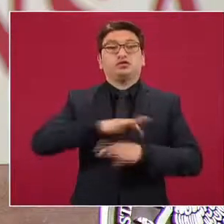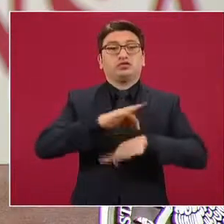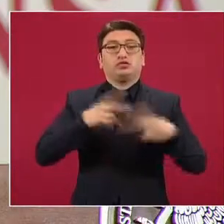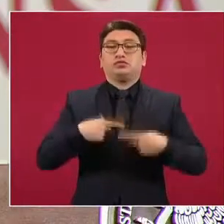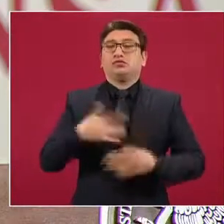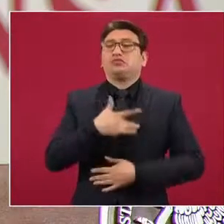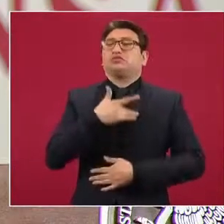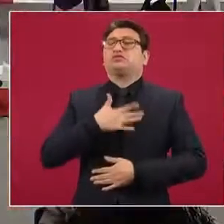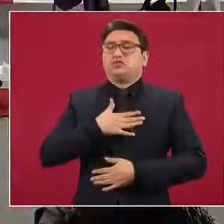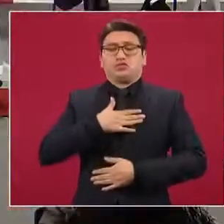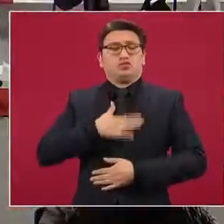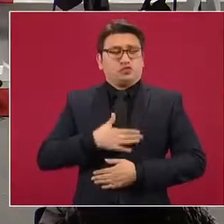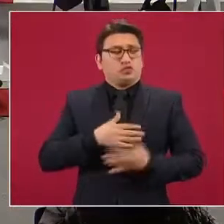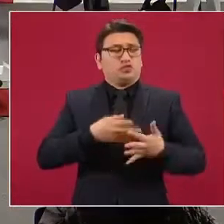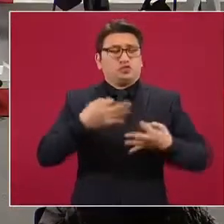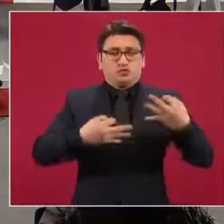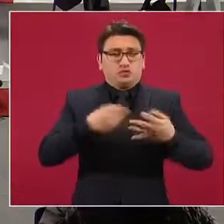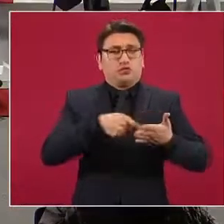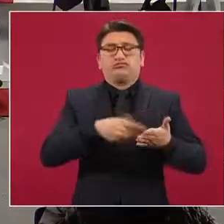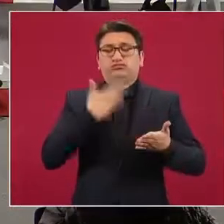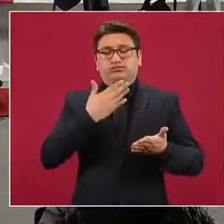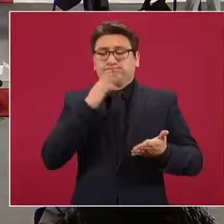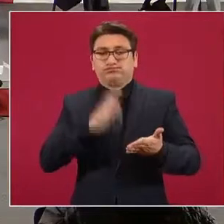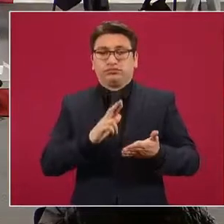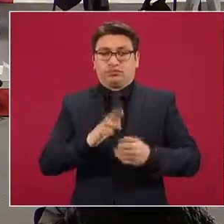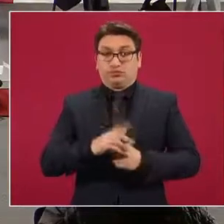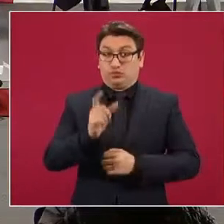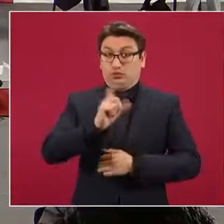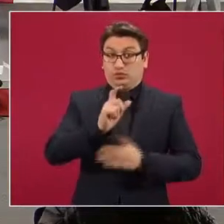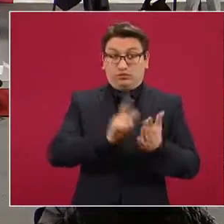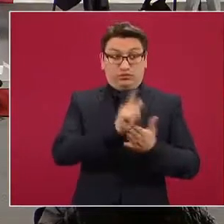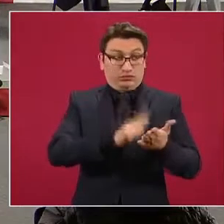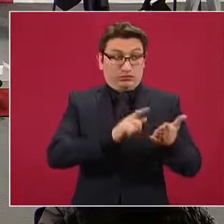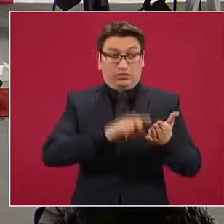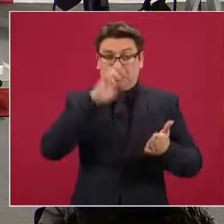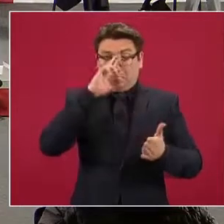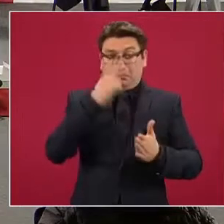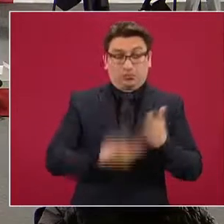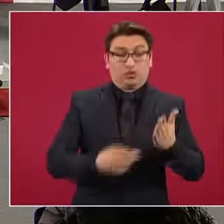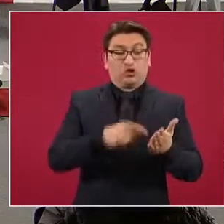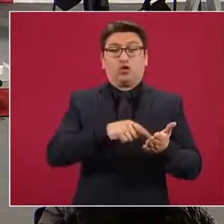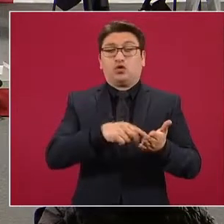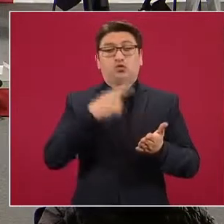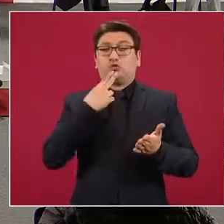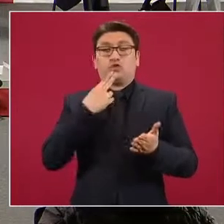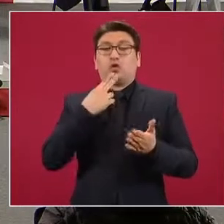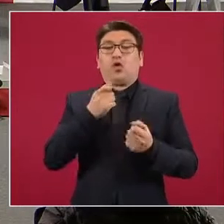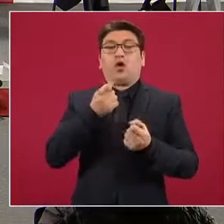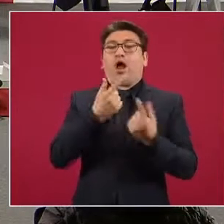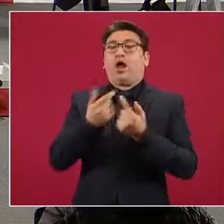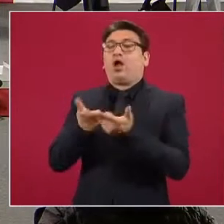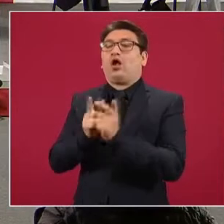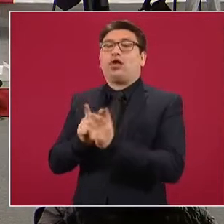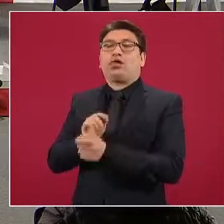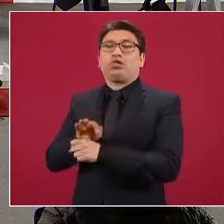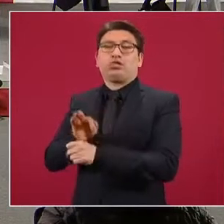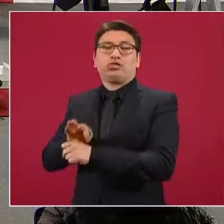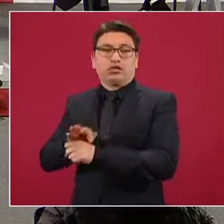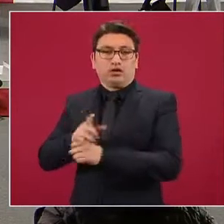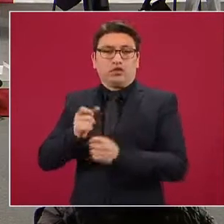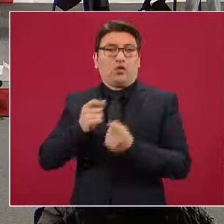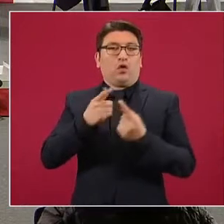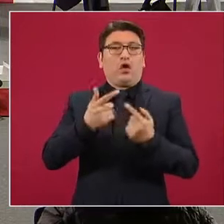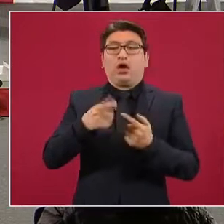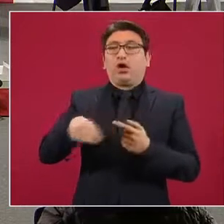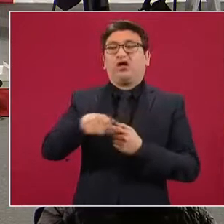jurídica. Cuando, por el contrario, las leyes no se aplican o se aplican en forma facciosa, discrecional